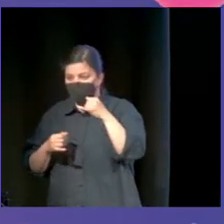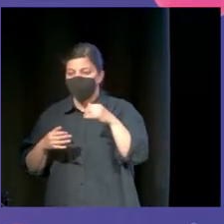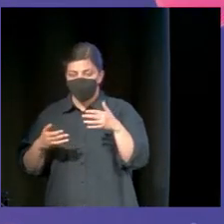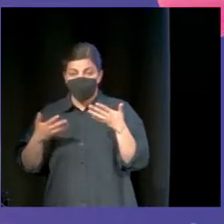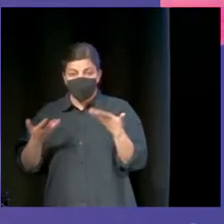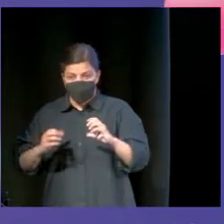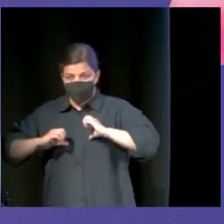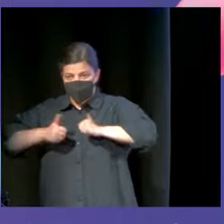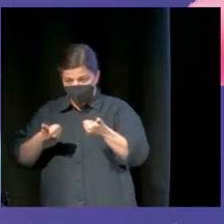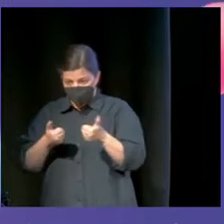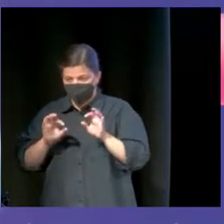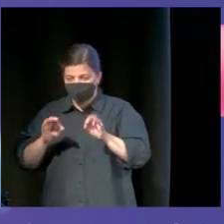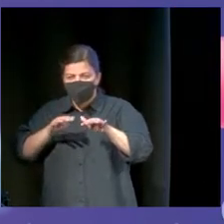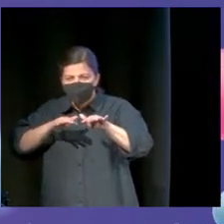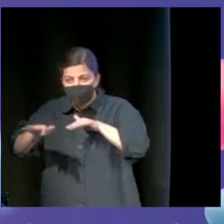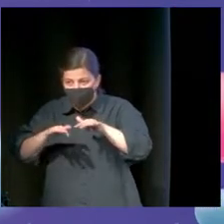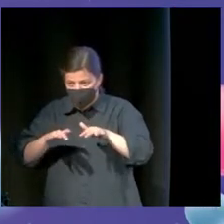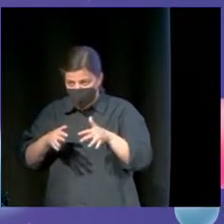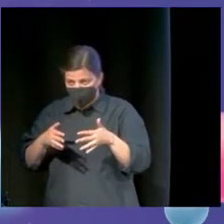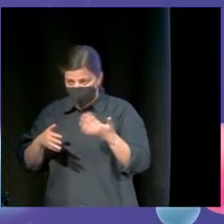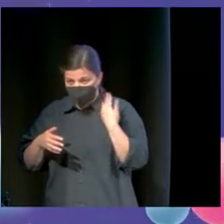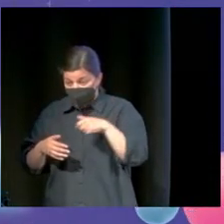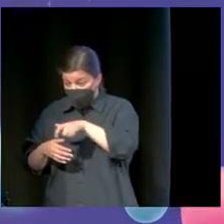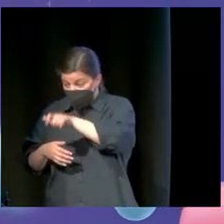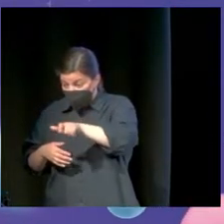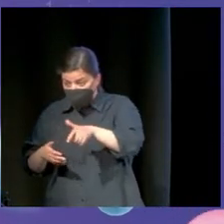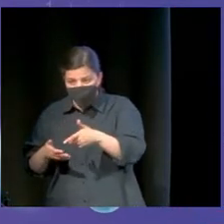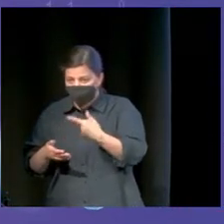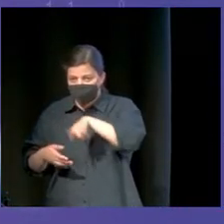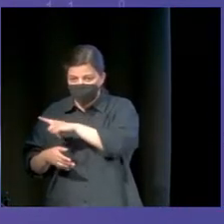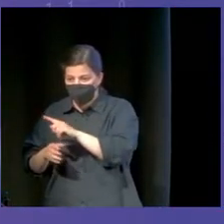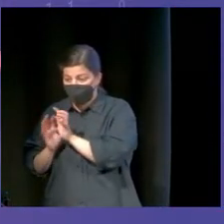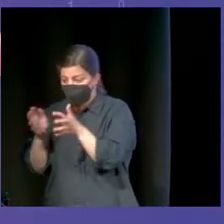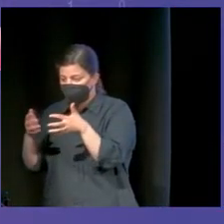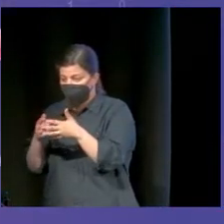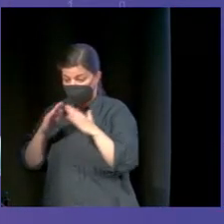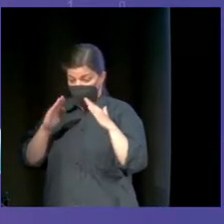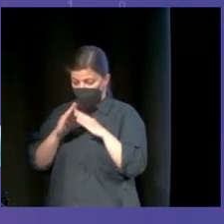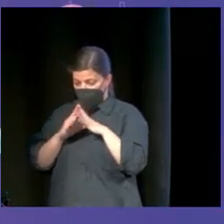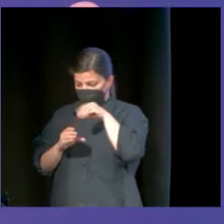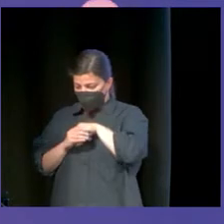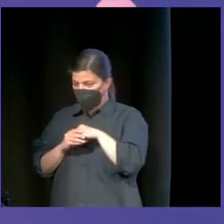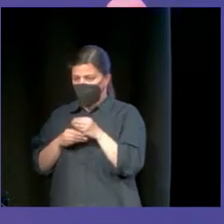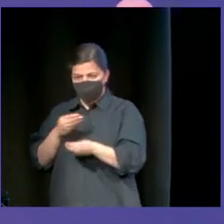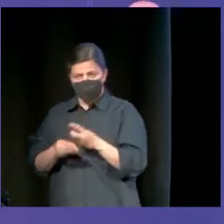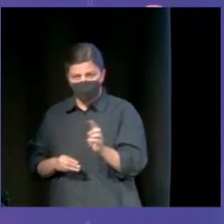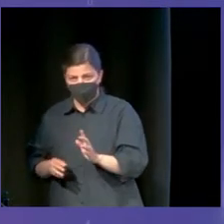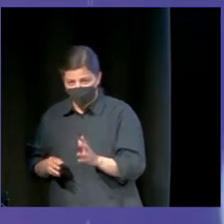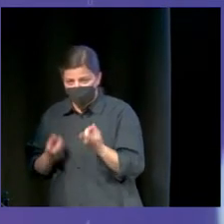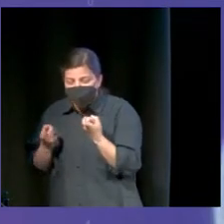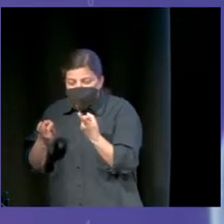sobre todo en la movilidad no ya la gente no consumía internet desde sus casas necesitaba